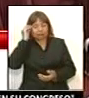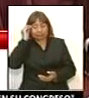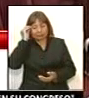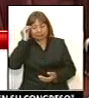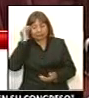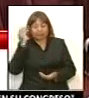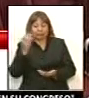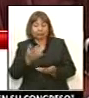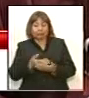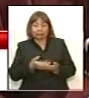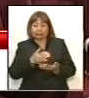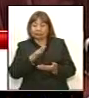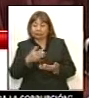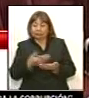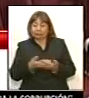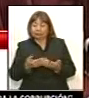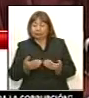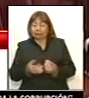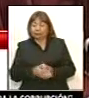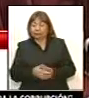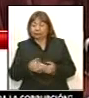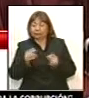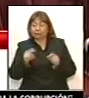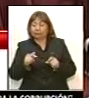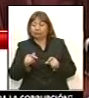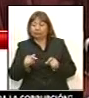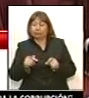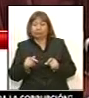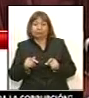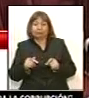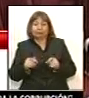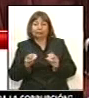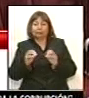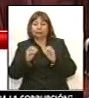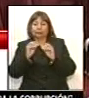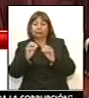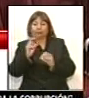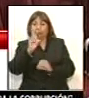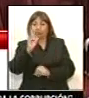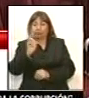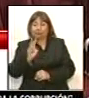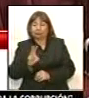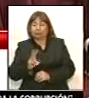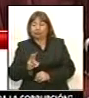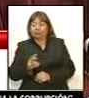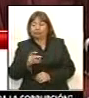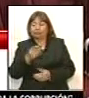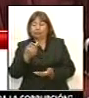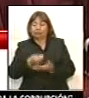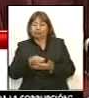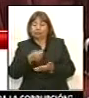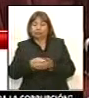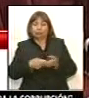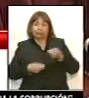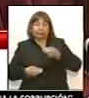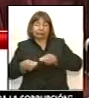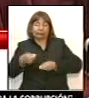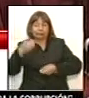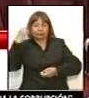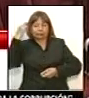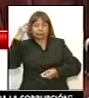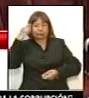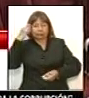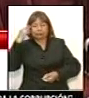aspecto, presidente, es que este tema en el país surge a raíz de la crisis venezolana, la crisis financiera, económica, política ya,